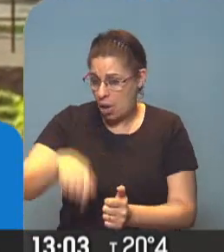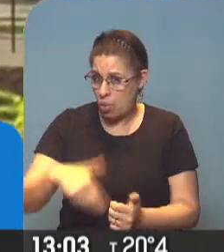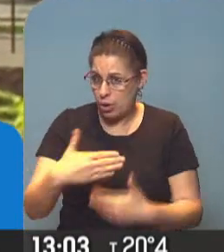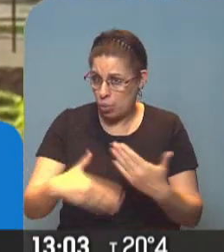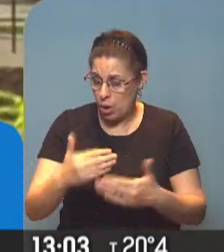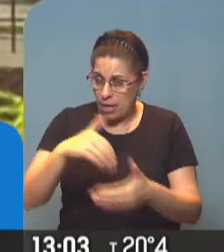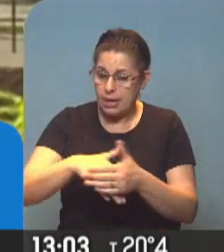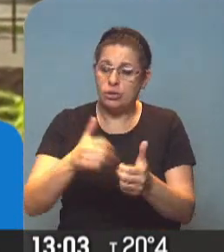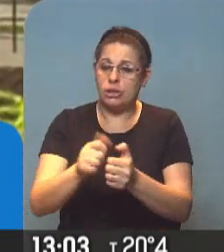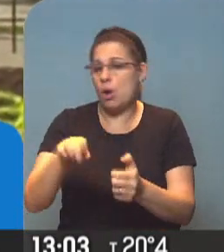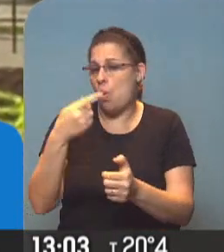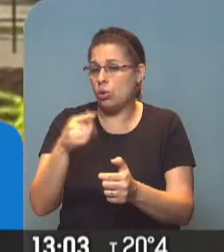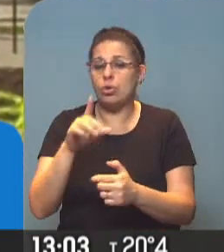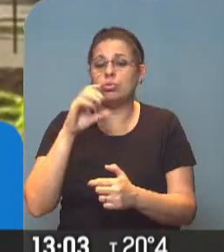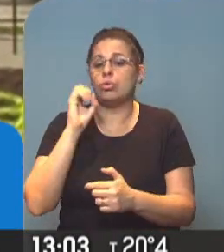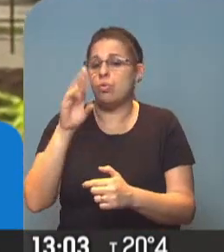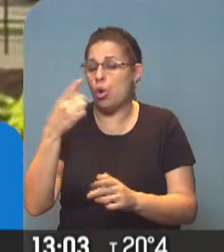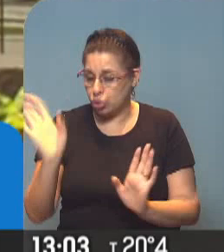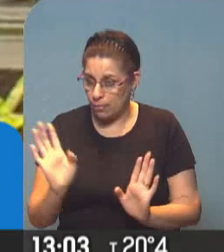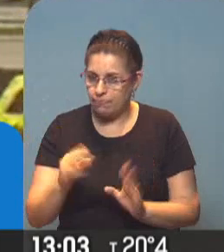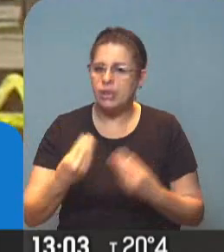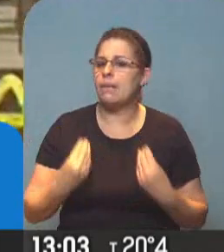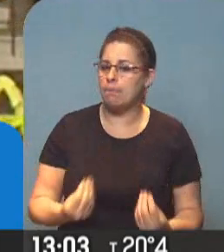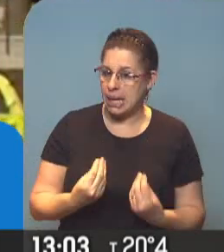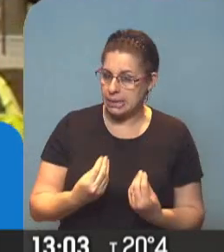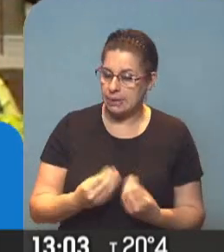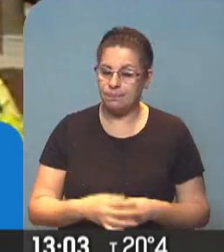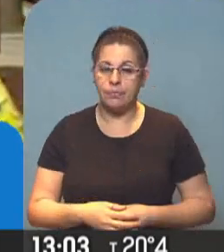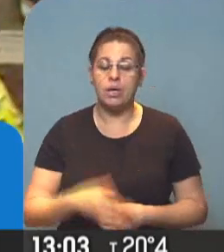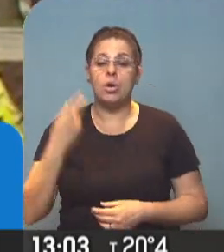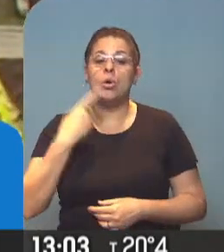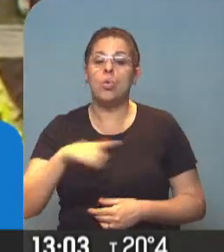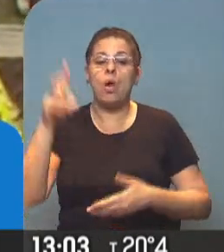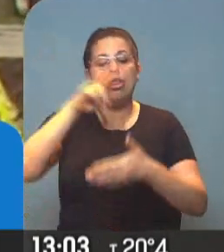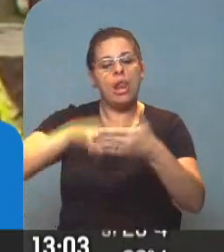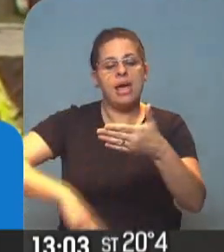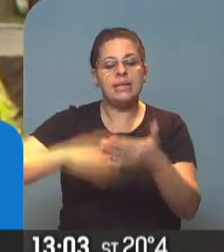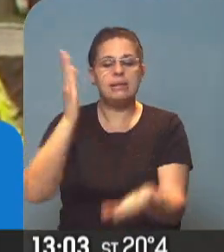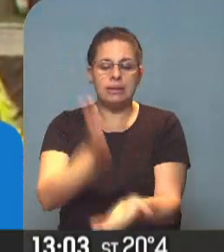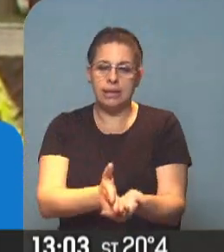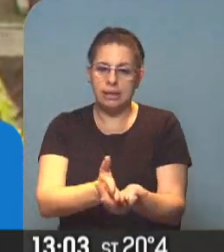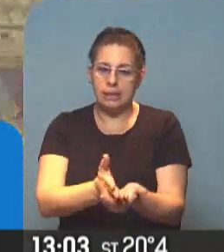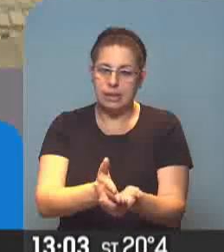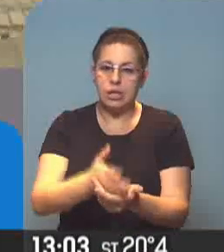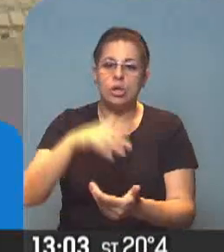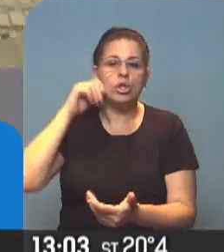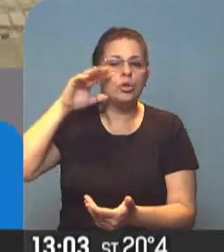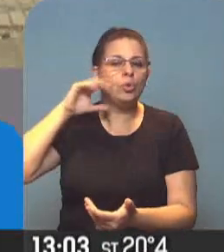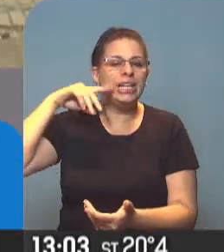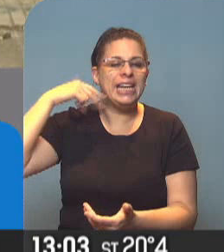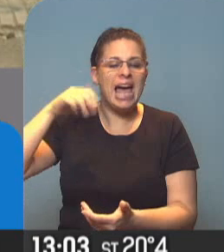actualmente o en otro club pero qué pasó cuando se leyó la sentencia la joven giuliana